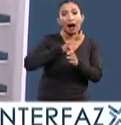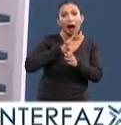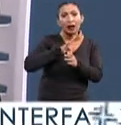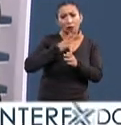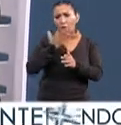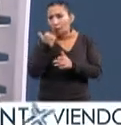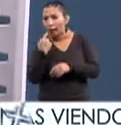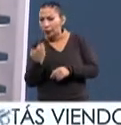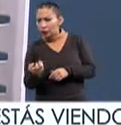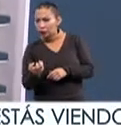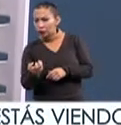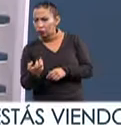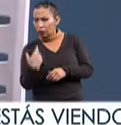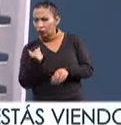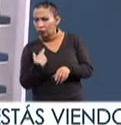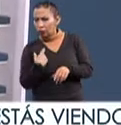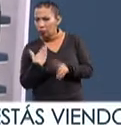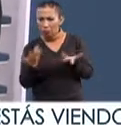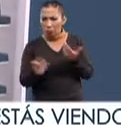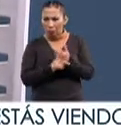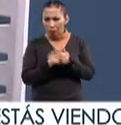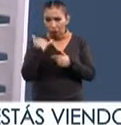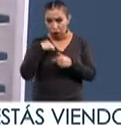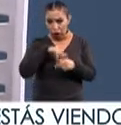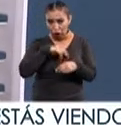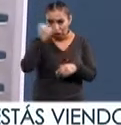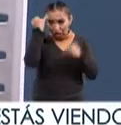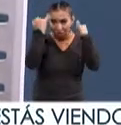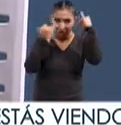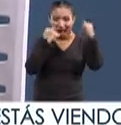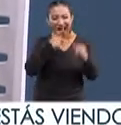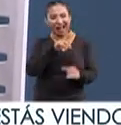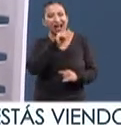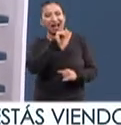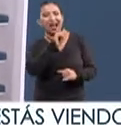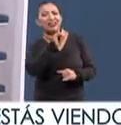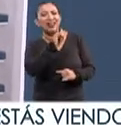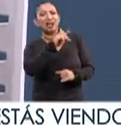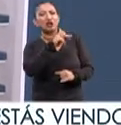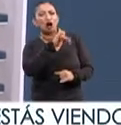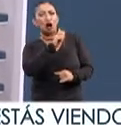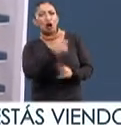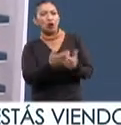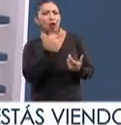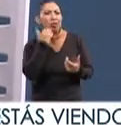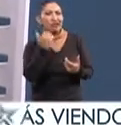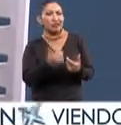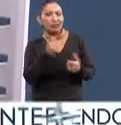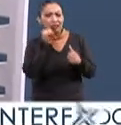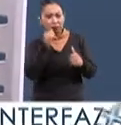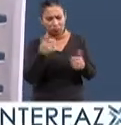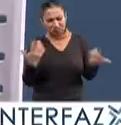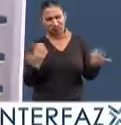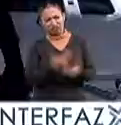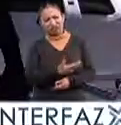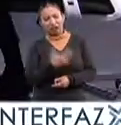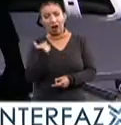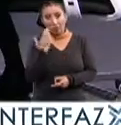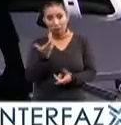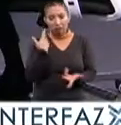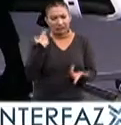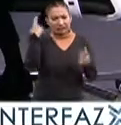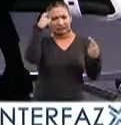existe o no existe, ¿no? Como que si lo estamos inventando o no. Sí, se ha vuelto muy polémico, ¿no? Exacto. Y el problema es que se ha